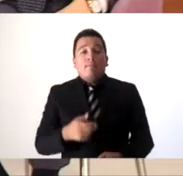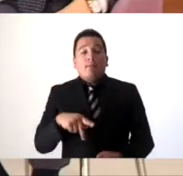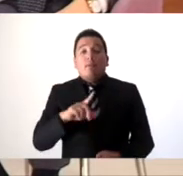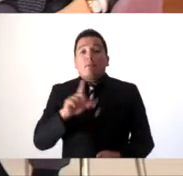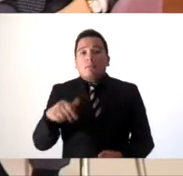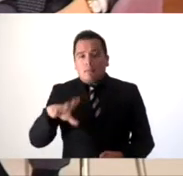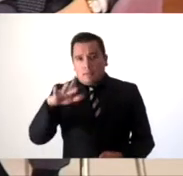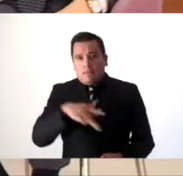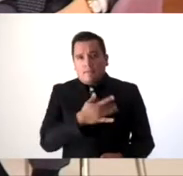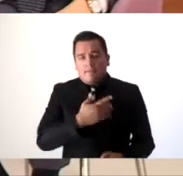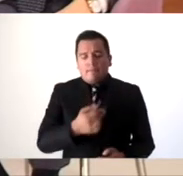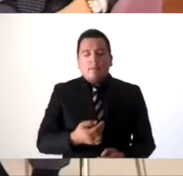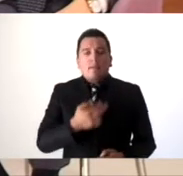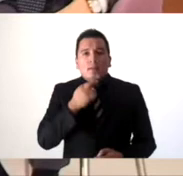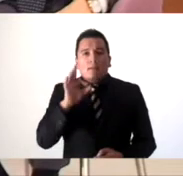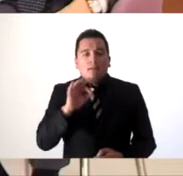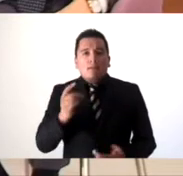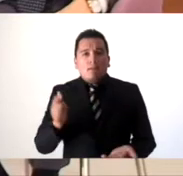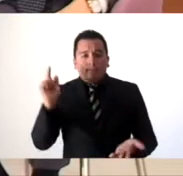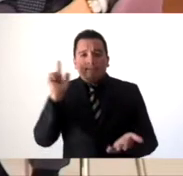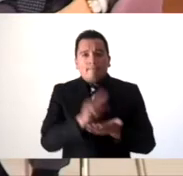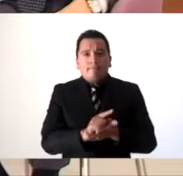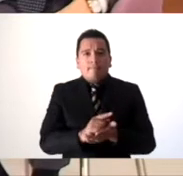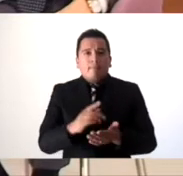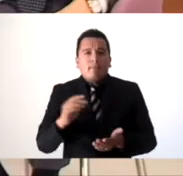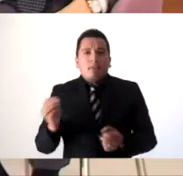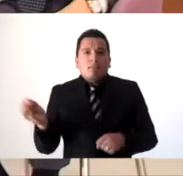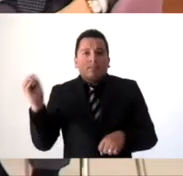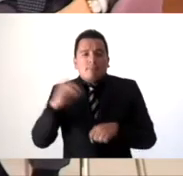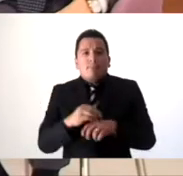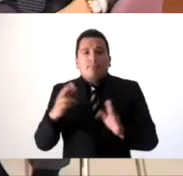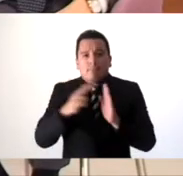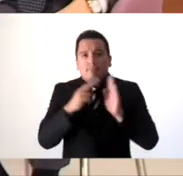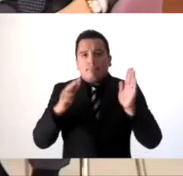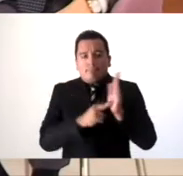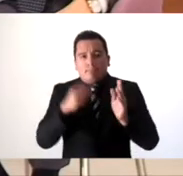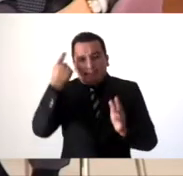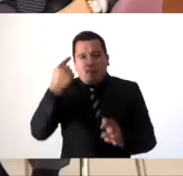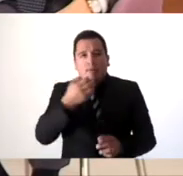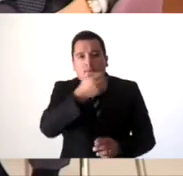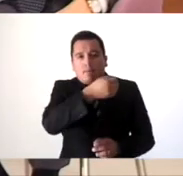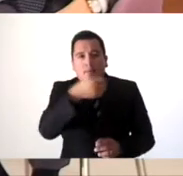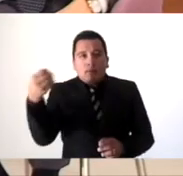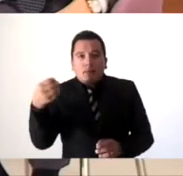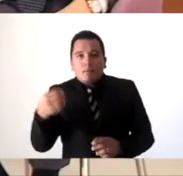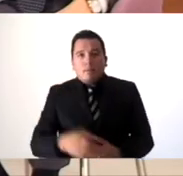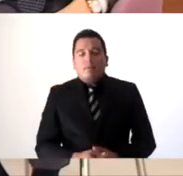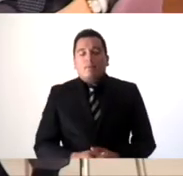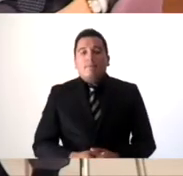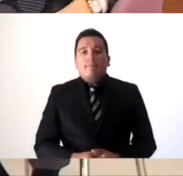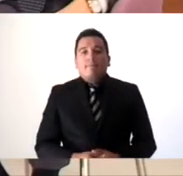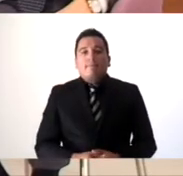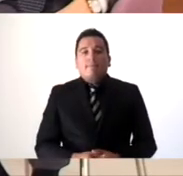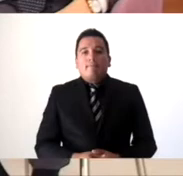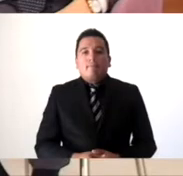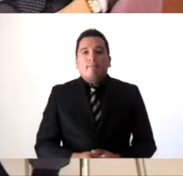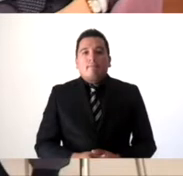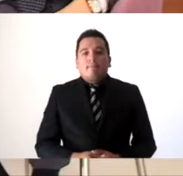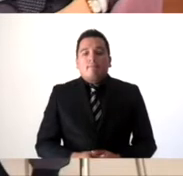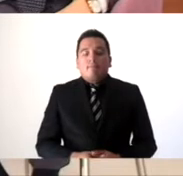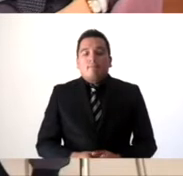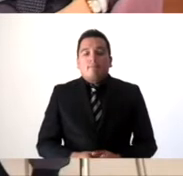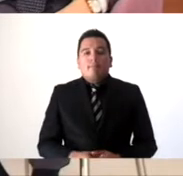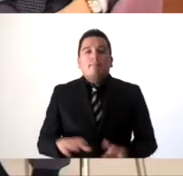dijo, bueno, tal vez valga la pena poner en la Constitución algunas reglas elementales de cómo organizar a la